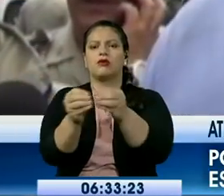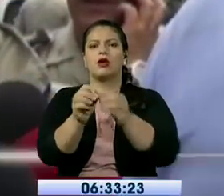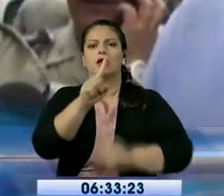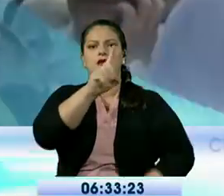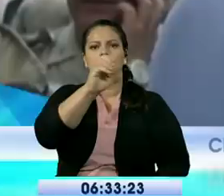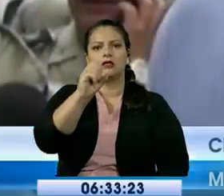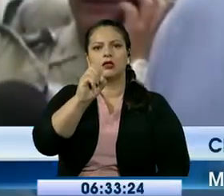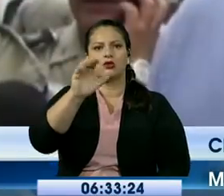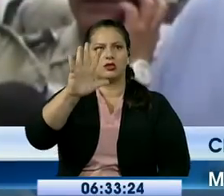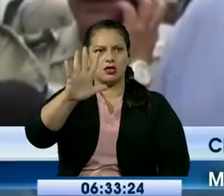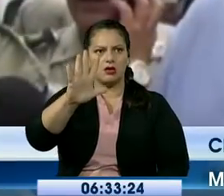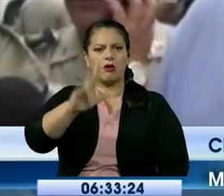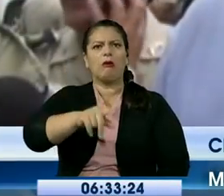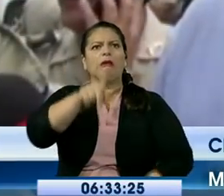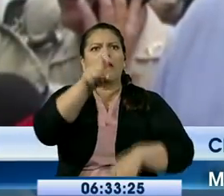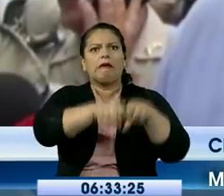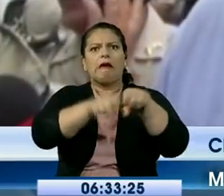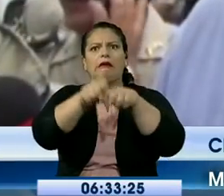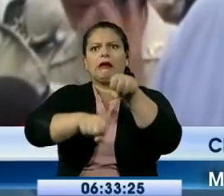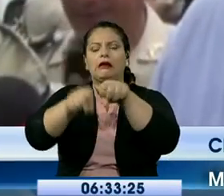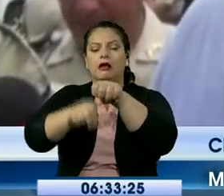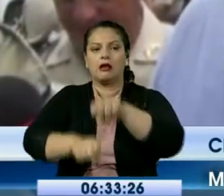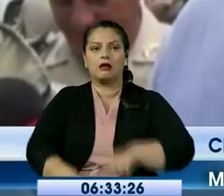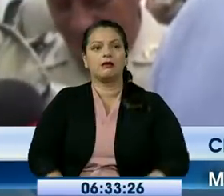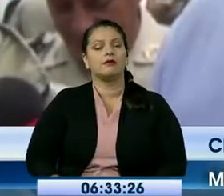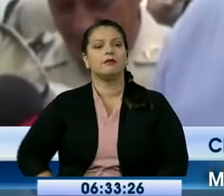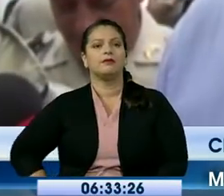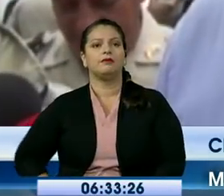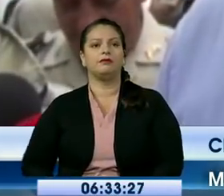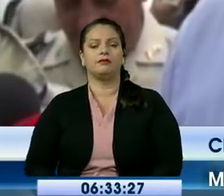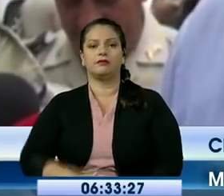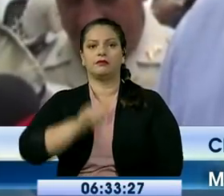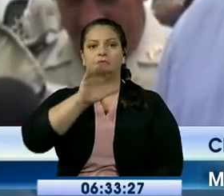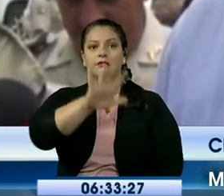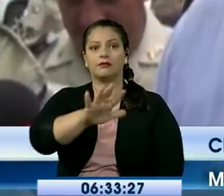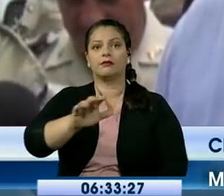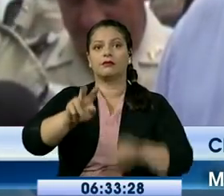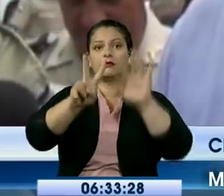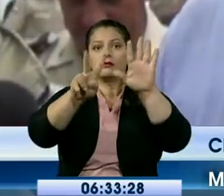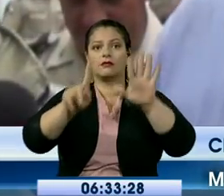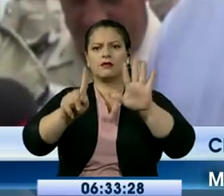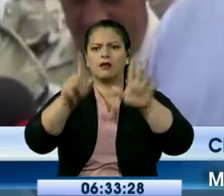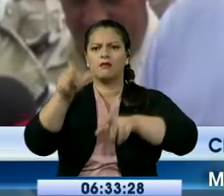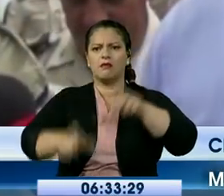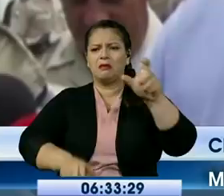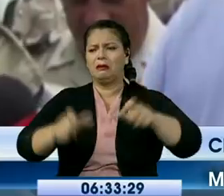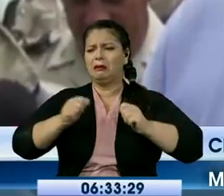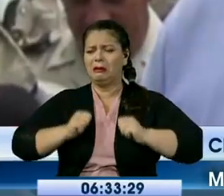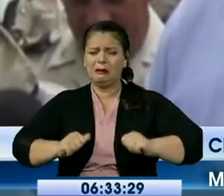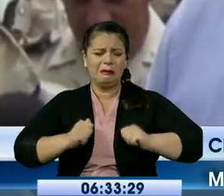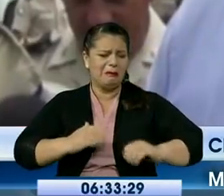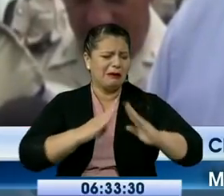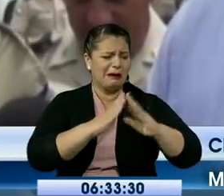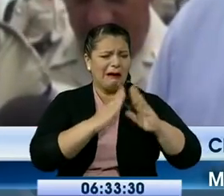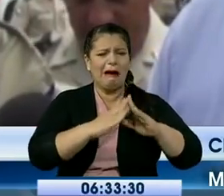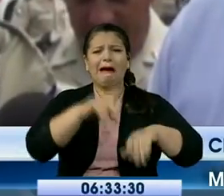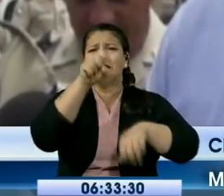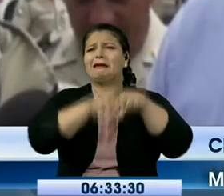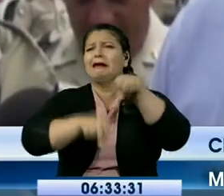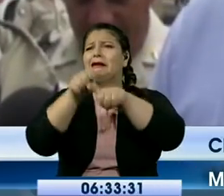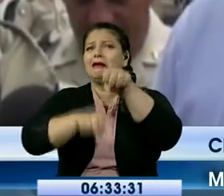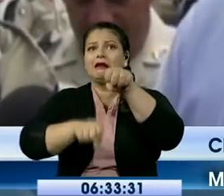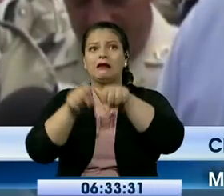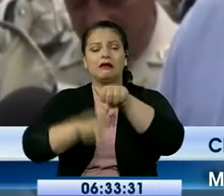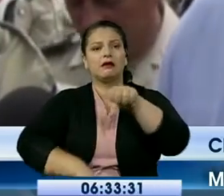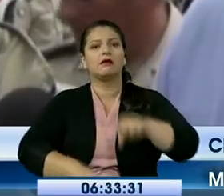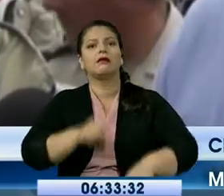576 personas de estas 105 viviendas que fueron afectadas, de las cuales, como les decía, son 37 viviendas, 37 casas que